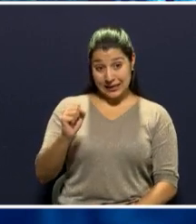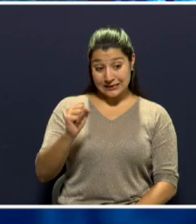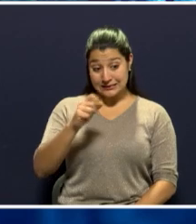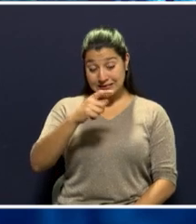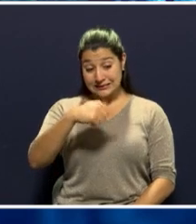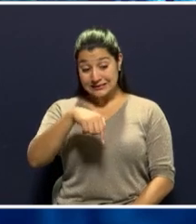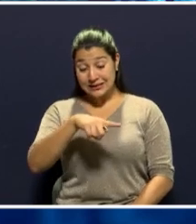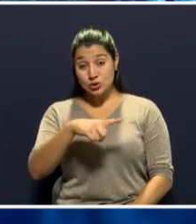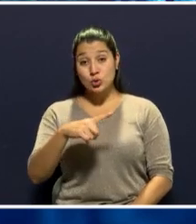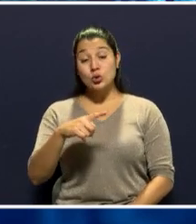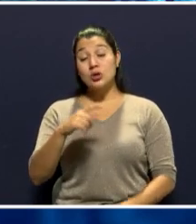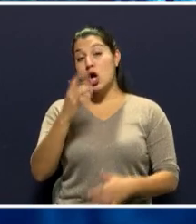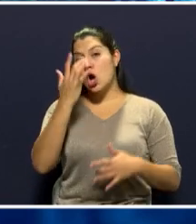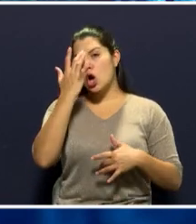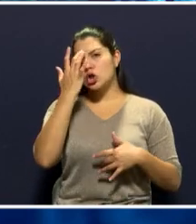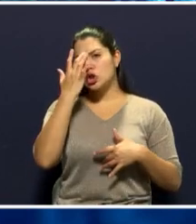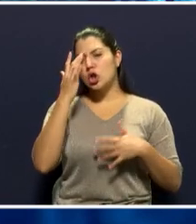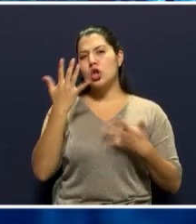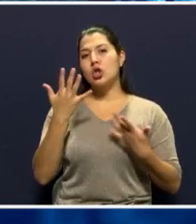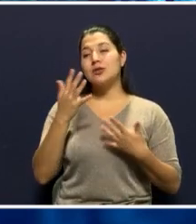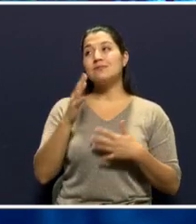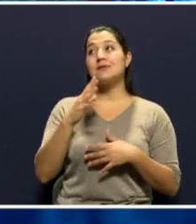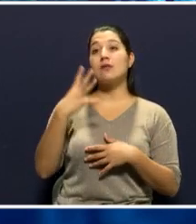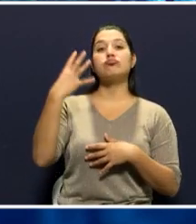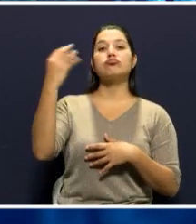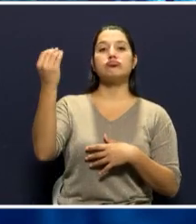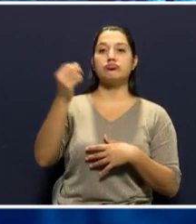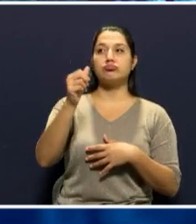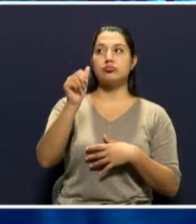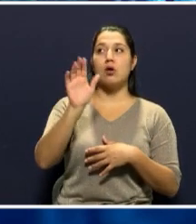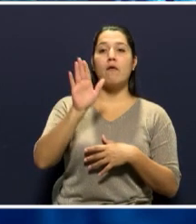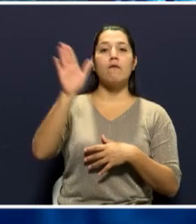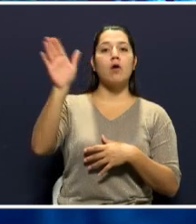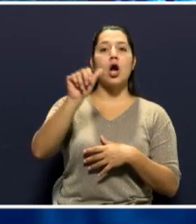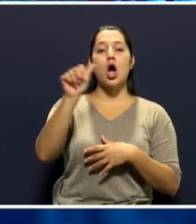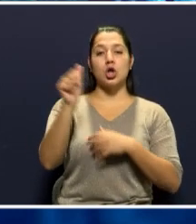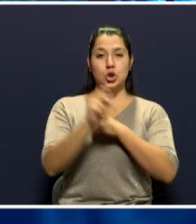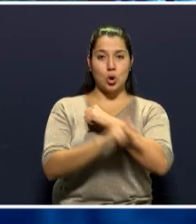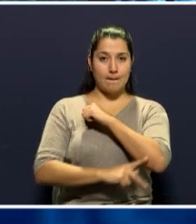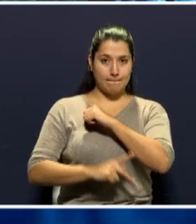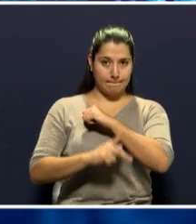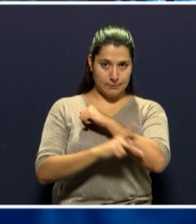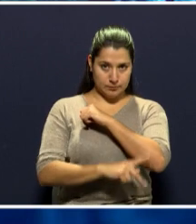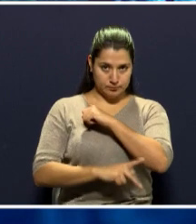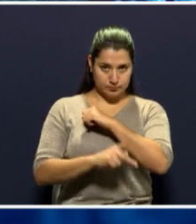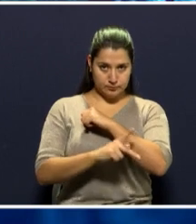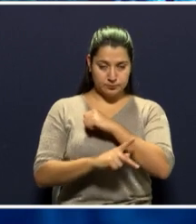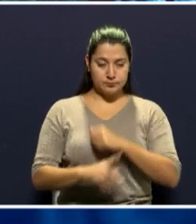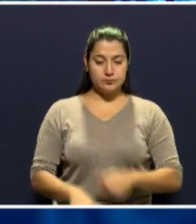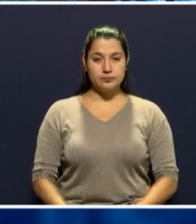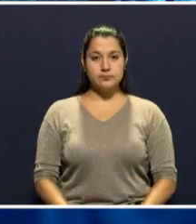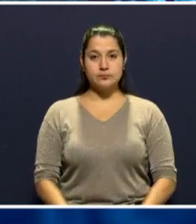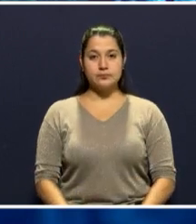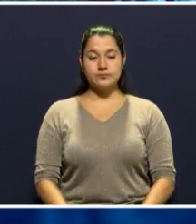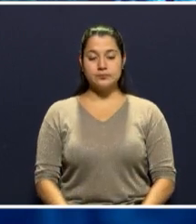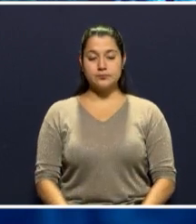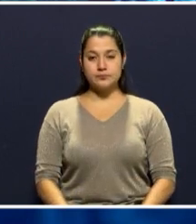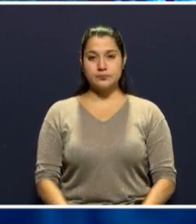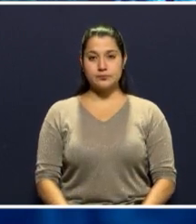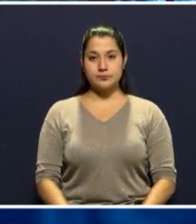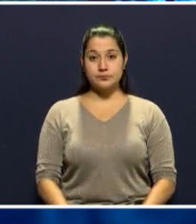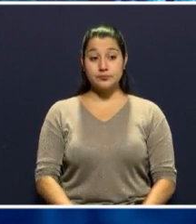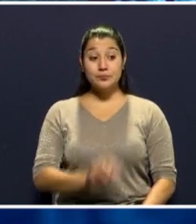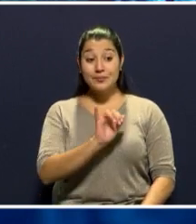contagiaron en el exterior. Fueron contagios causados durante un viaje.